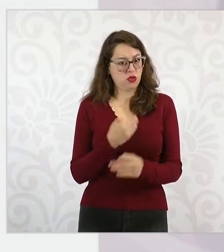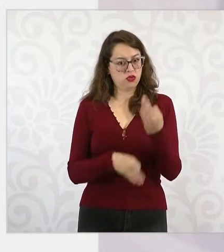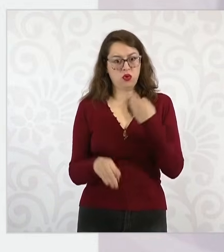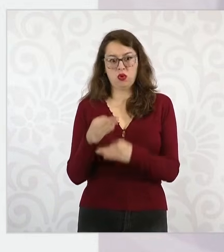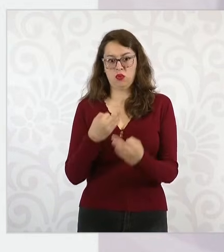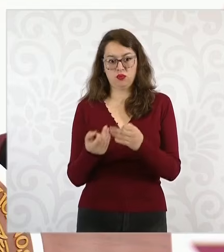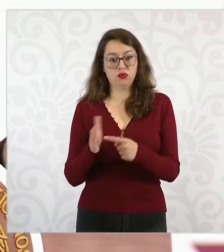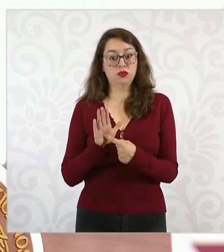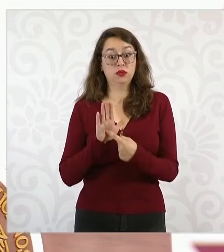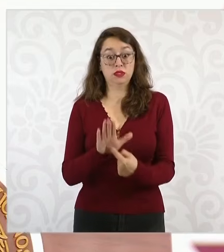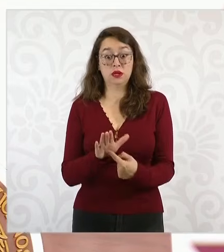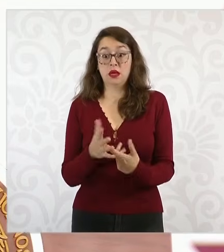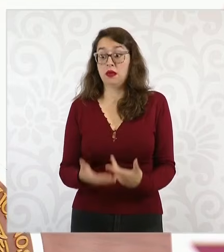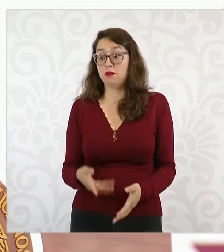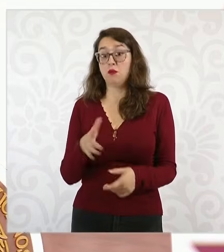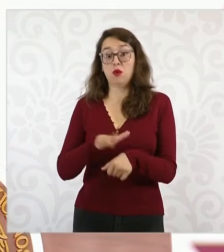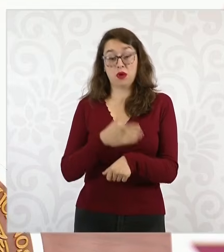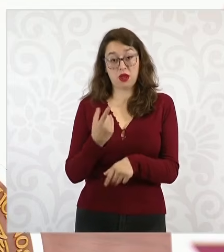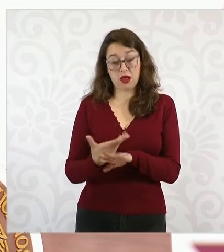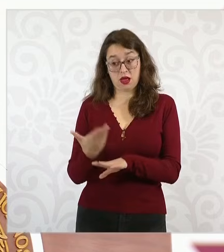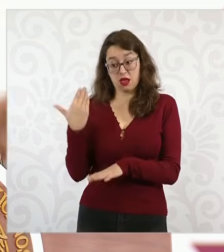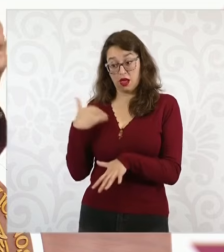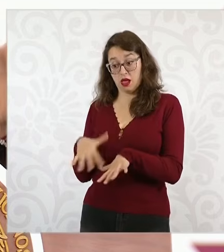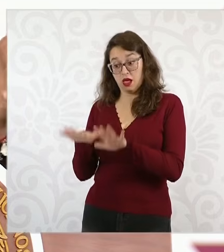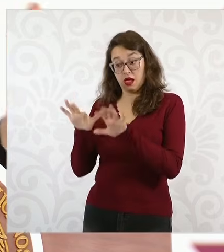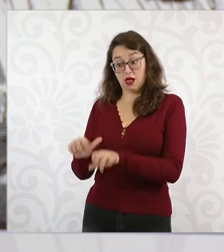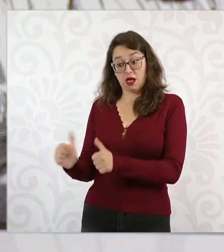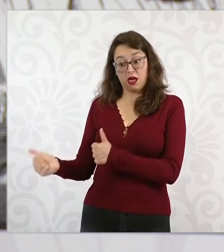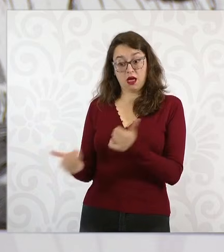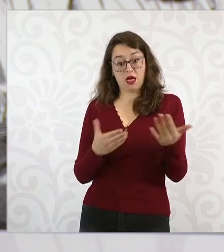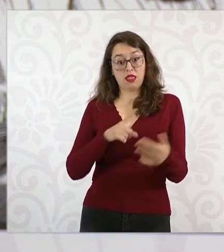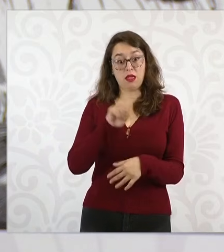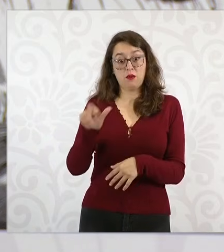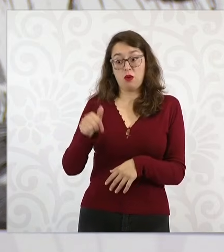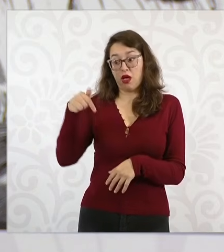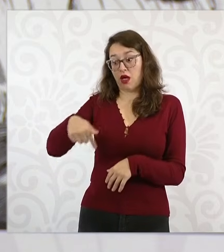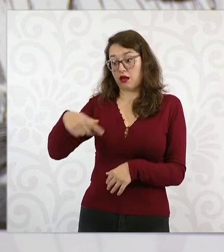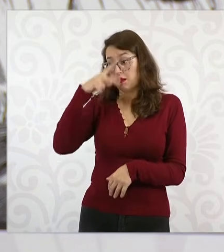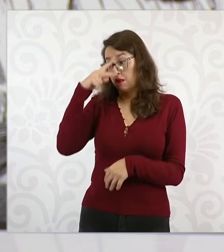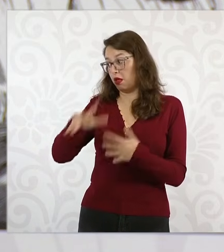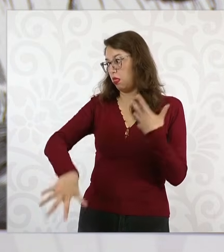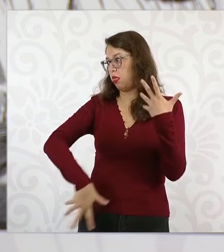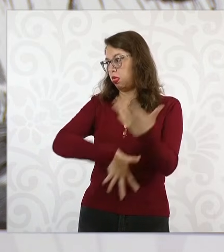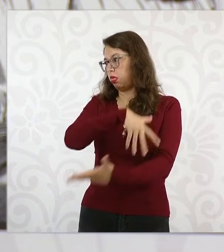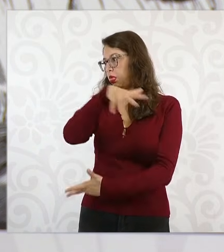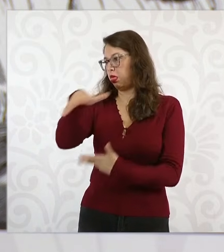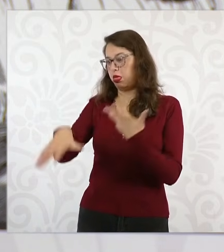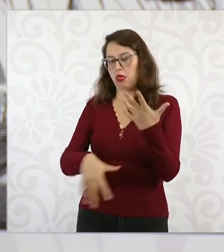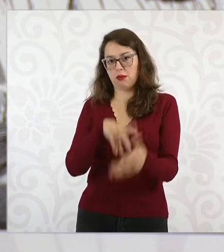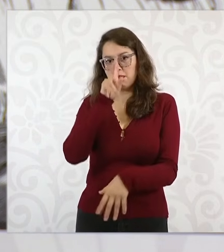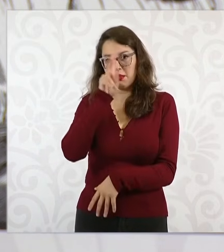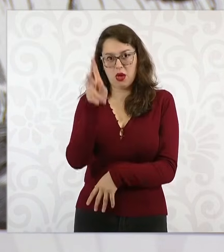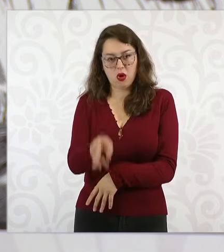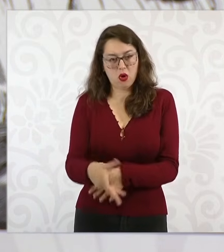y lo que provocó también. Y luego también, que es muy importante decirlo,